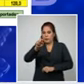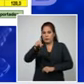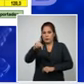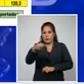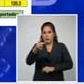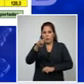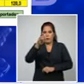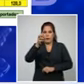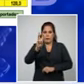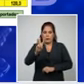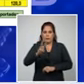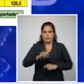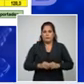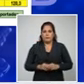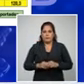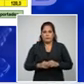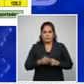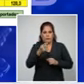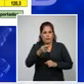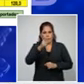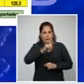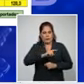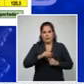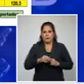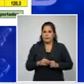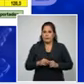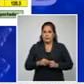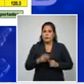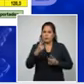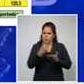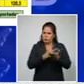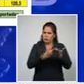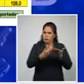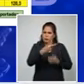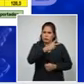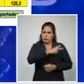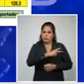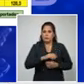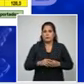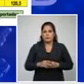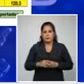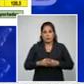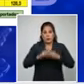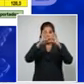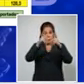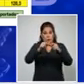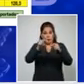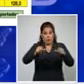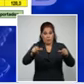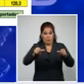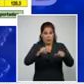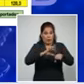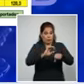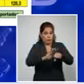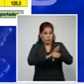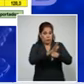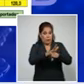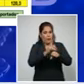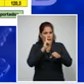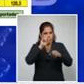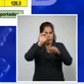120,3 en el día de ayer, en los últimos 15 días. Y en cuanto al número de casos, ahí tienen el